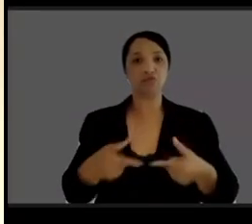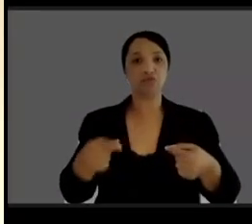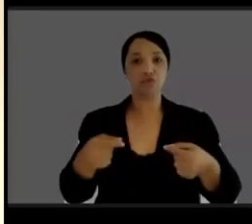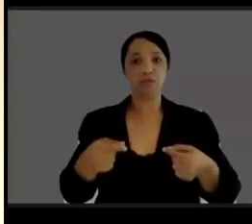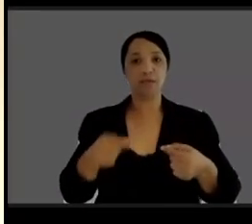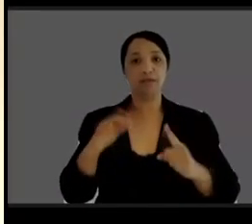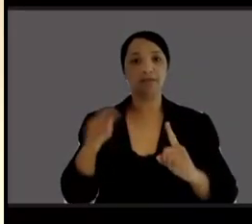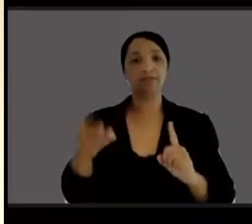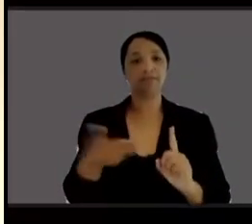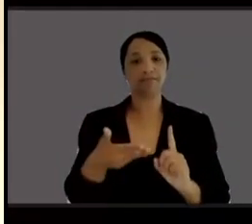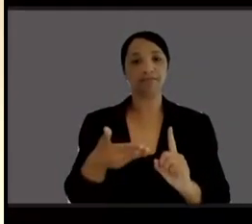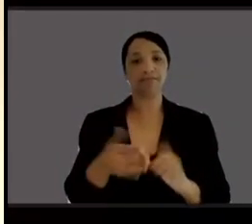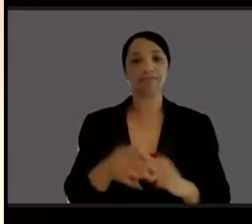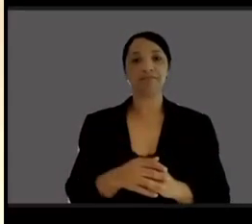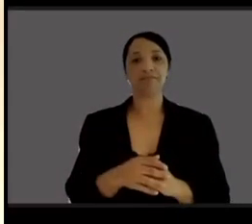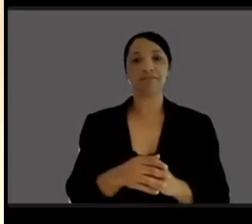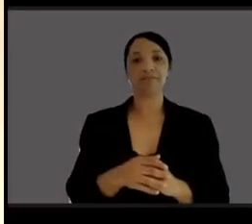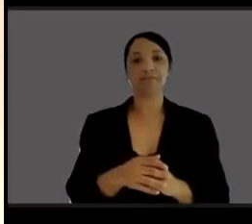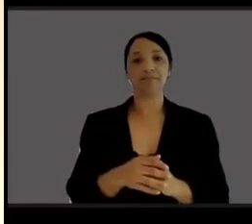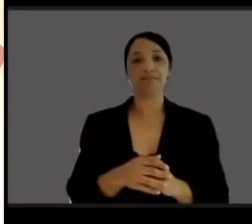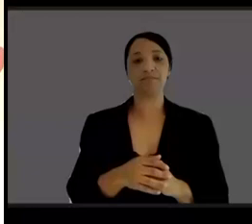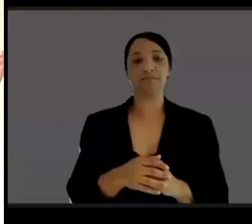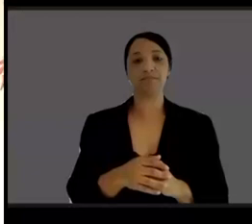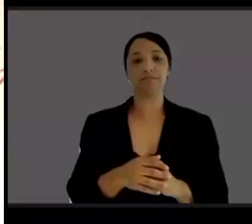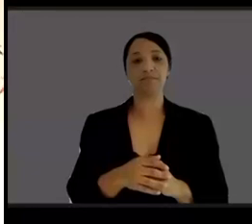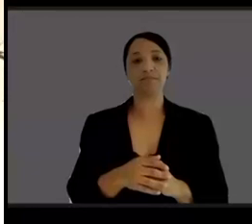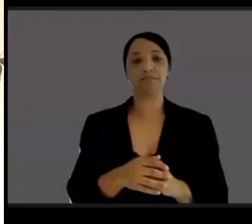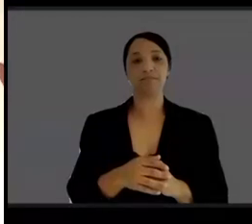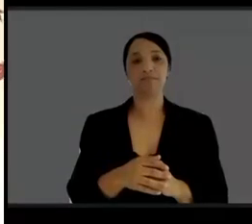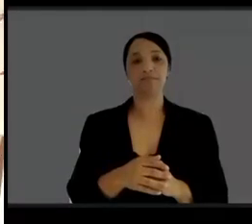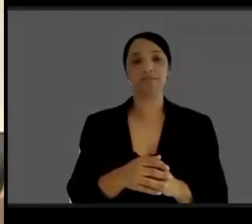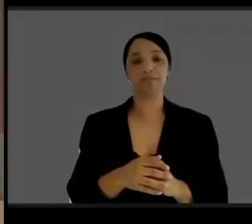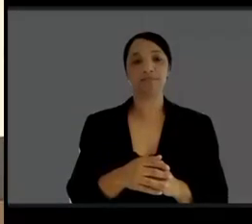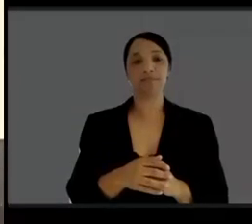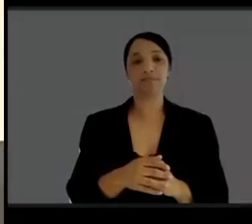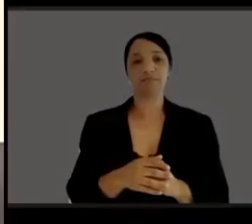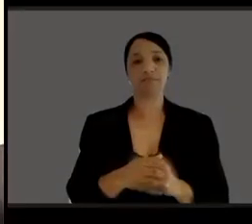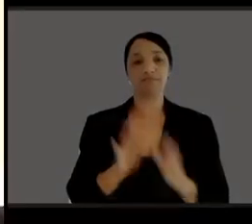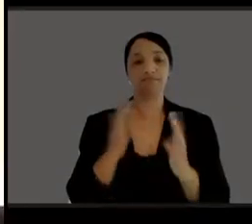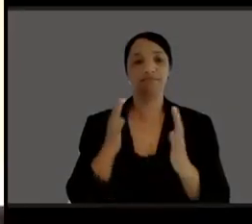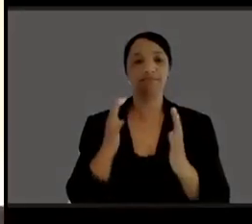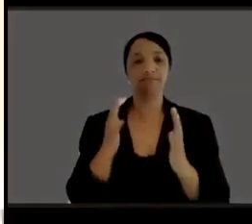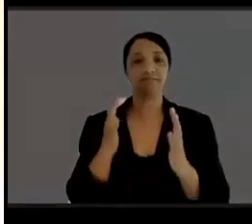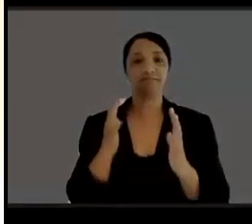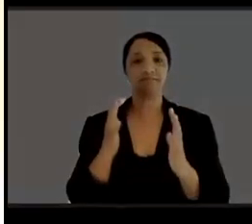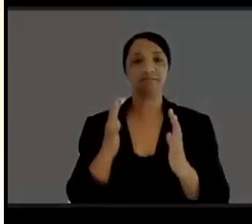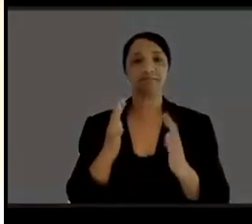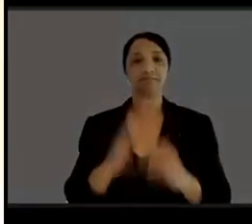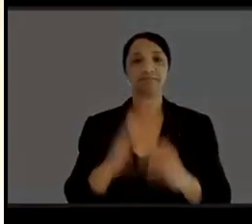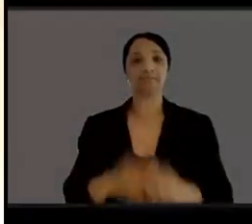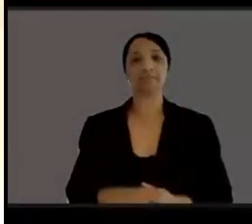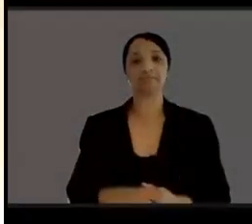sus comentarios. Señor Kishida, por favor, ocupe su lugar en el podio.